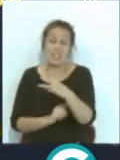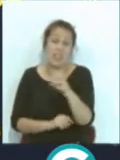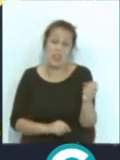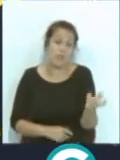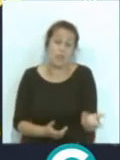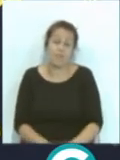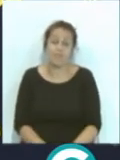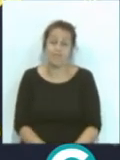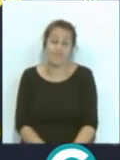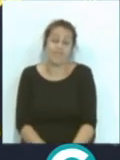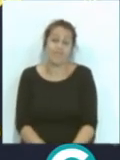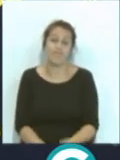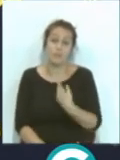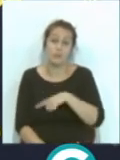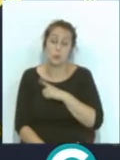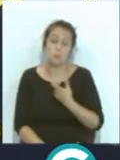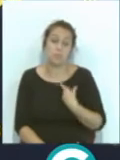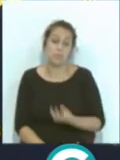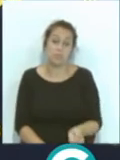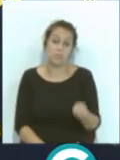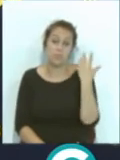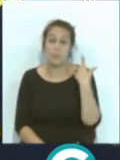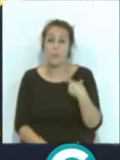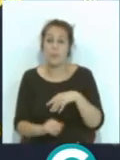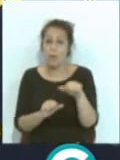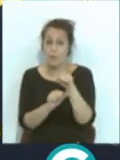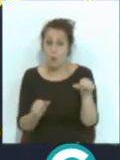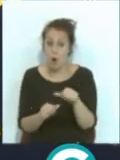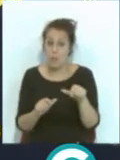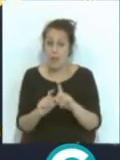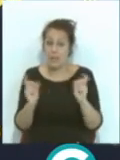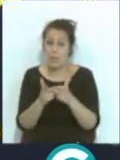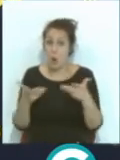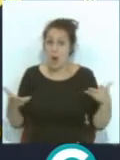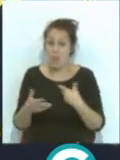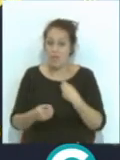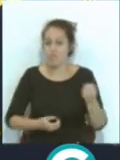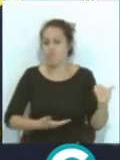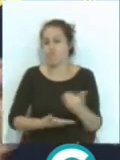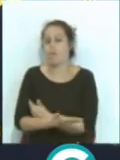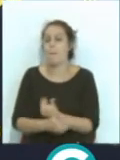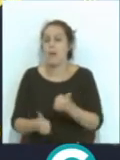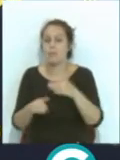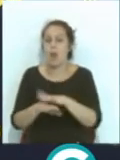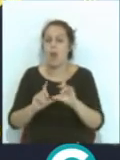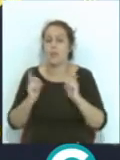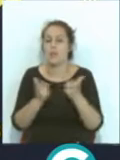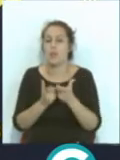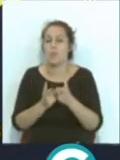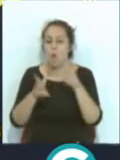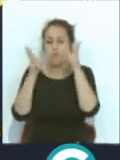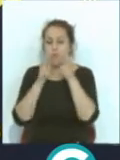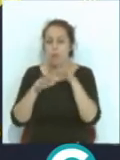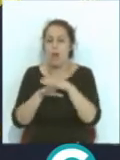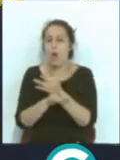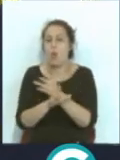pues nosotros ni nos va ni nos viene. Pues es una forma de los grandes ganar más dinero del que tienen para hacer mejores equipos para jugar contra gente